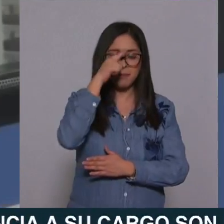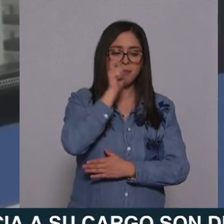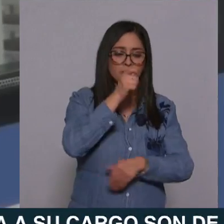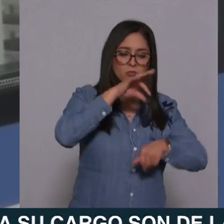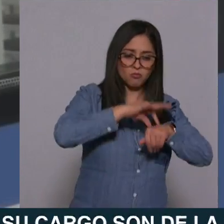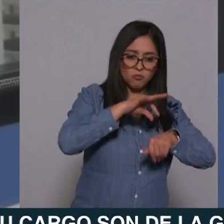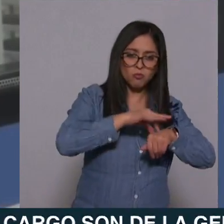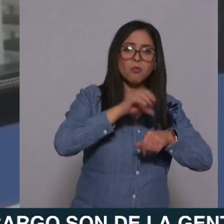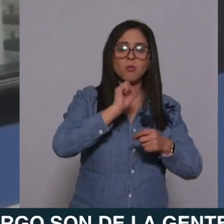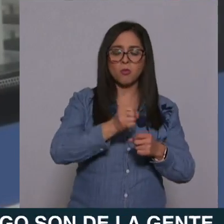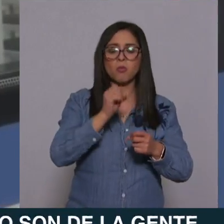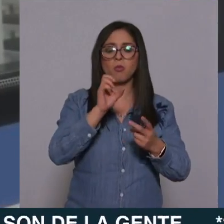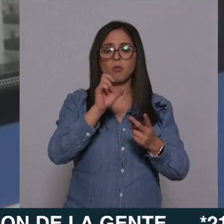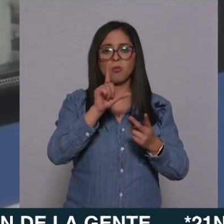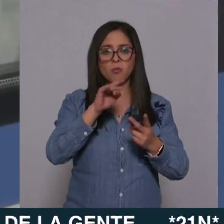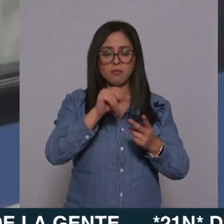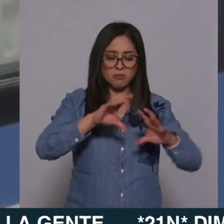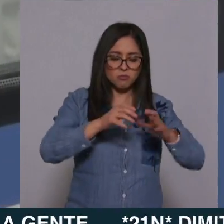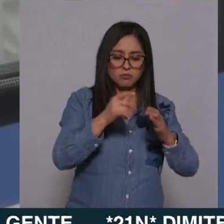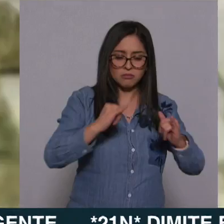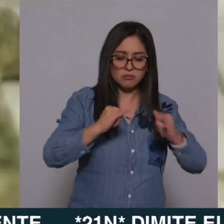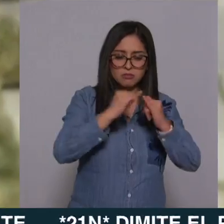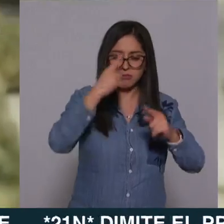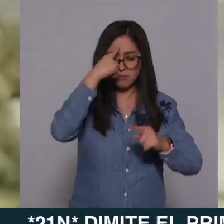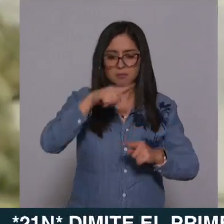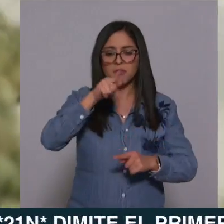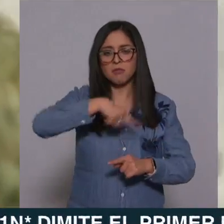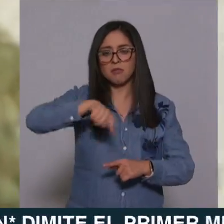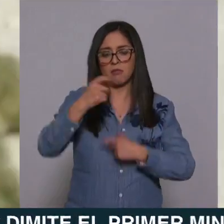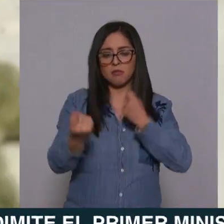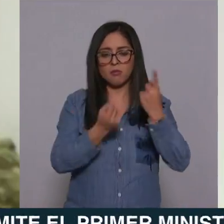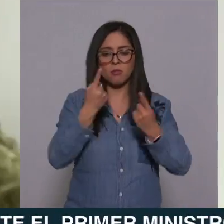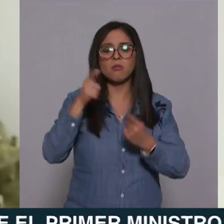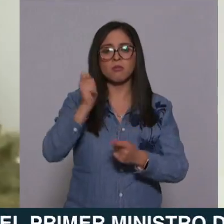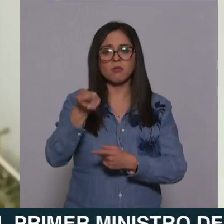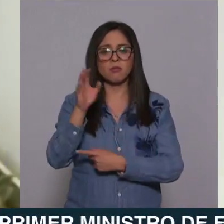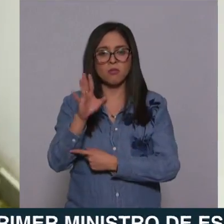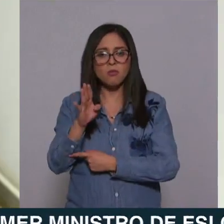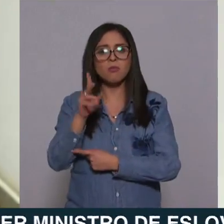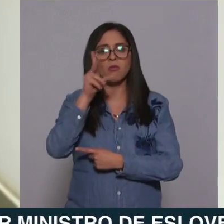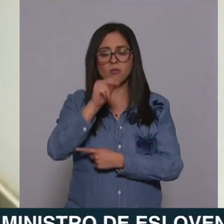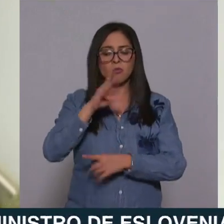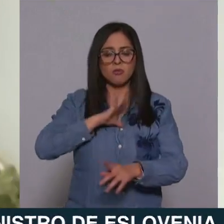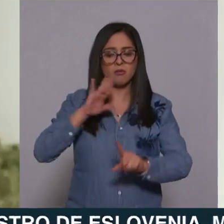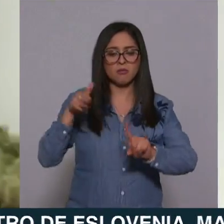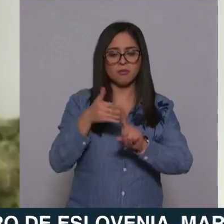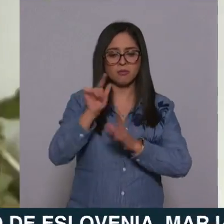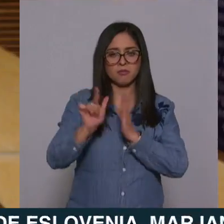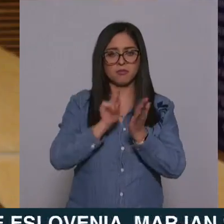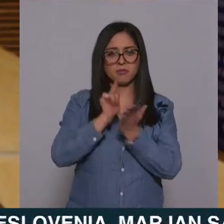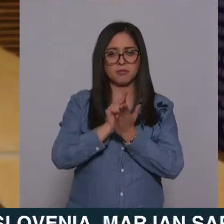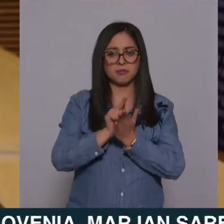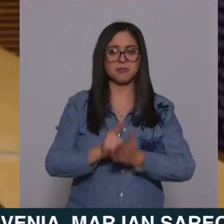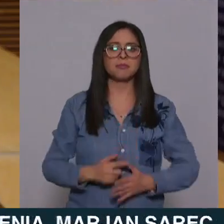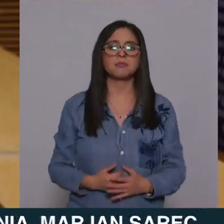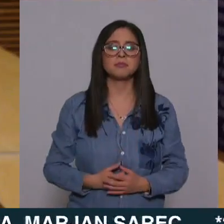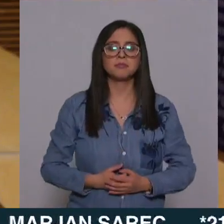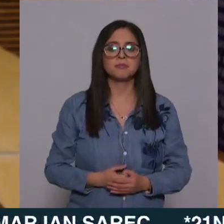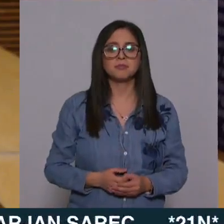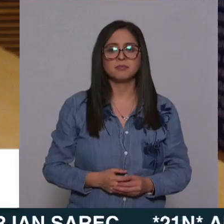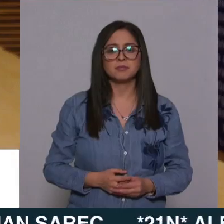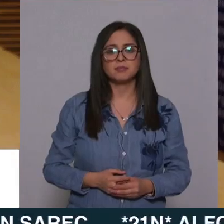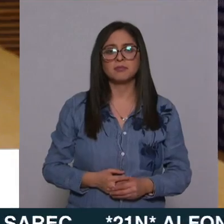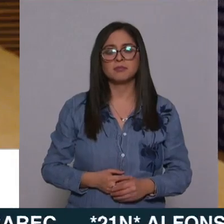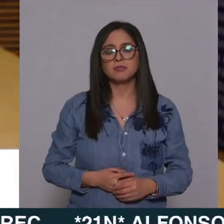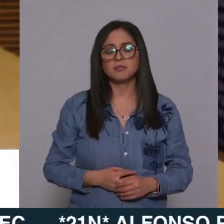lúdica requiere de un esfuerzo interinstitucional para cerrar las puertas a posibles efectos no contemplados en la legislación. Sabemos que no lo